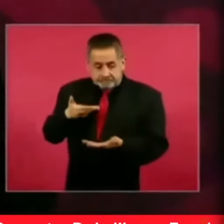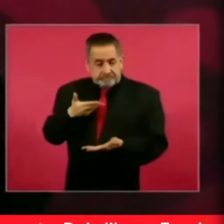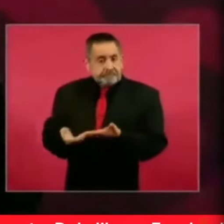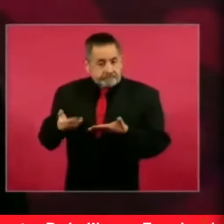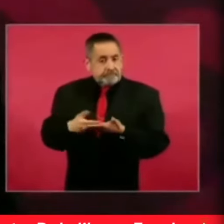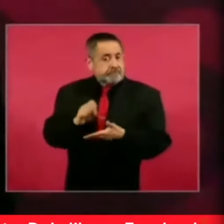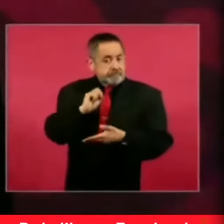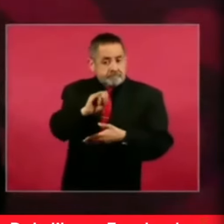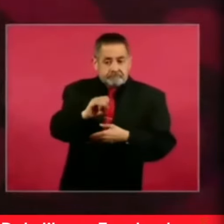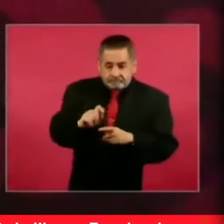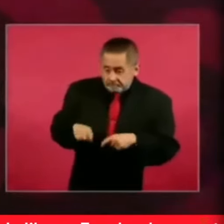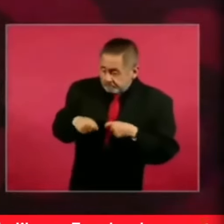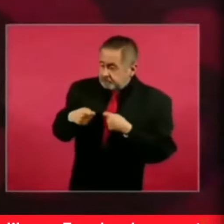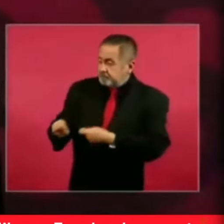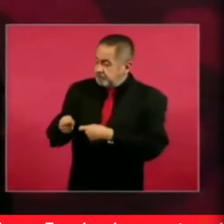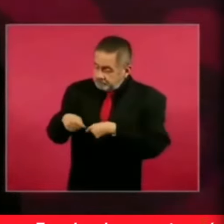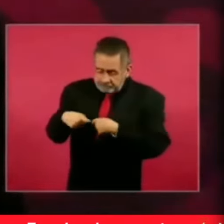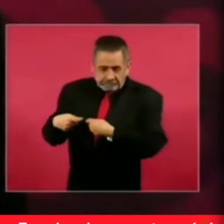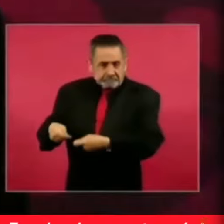nosotros hemos tenido